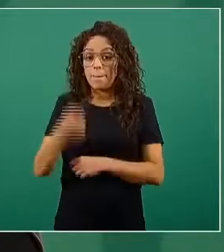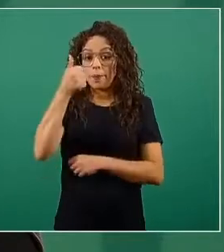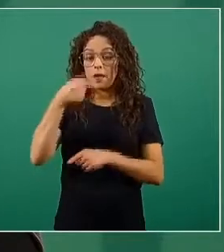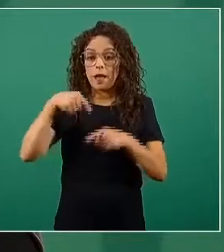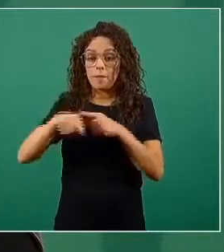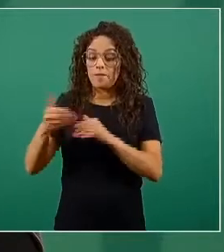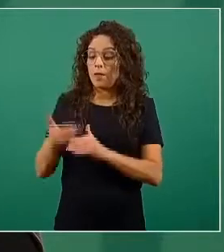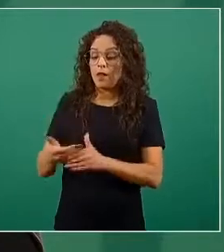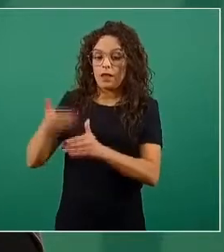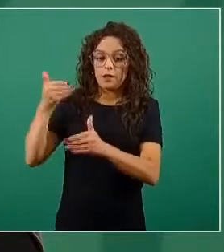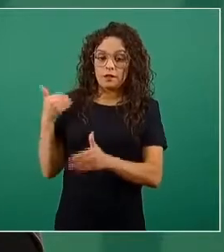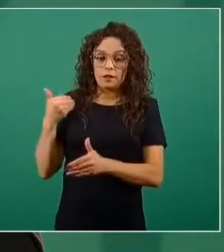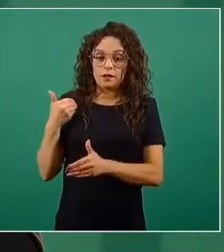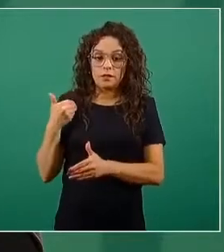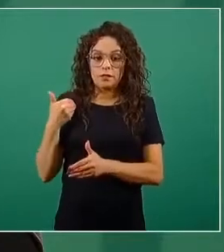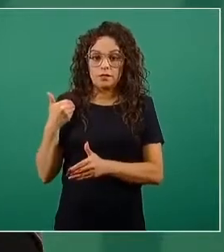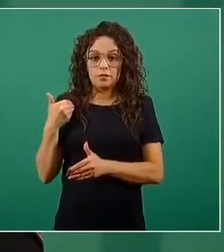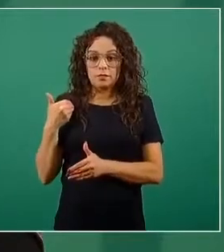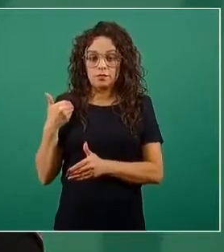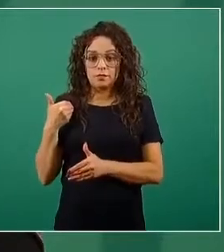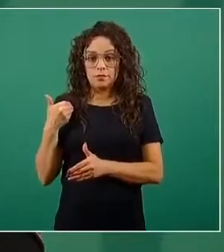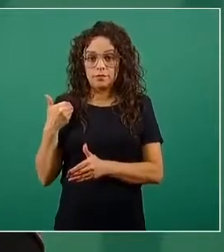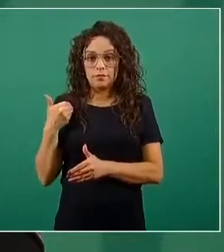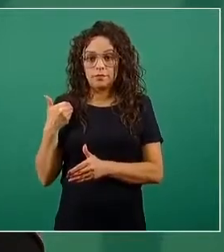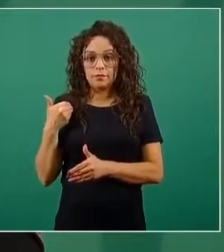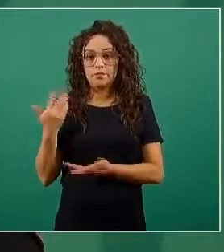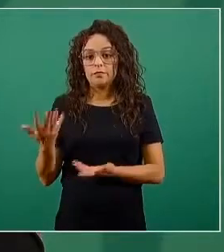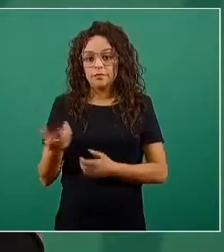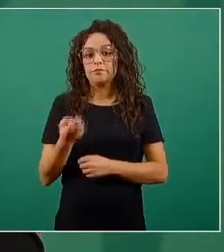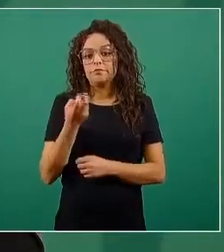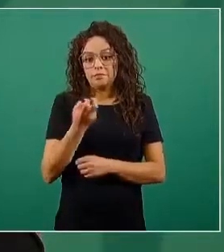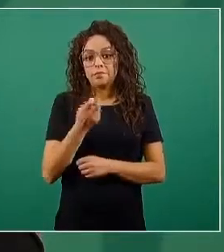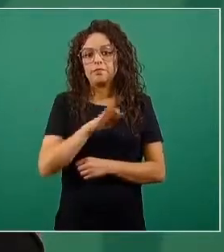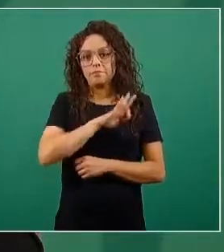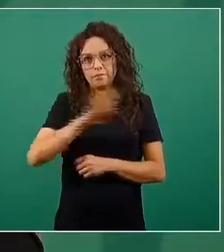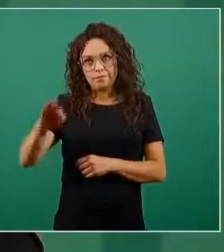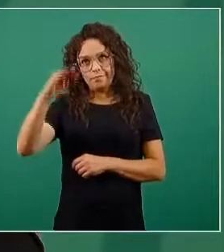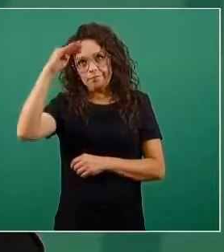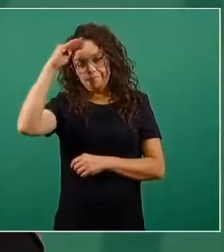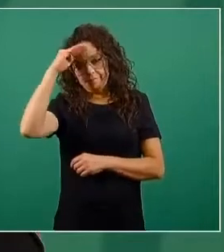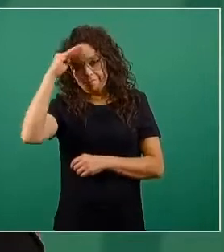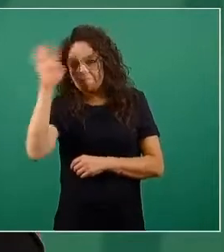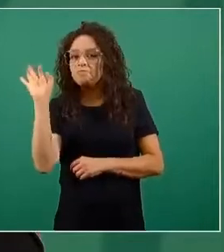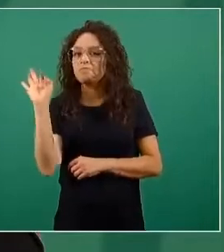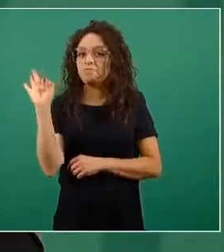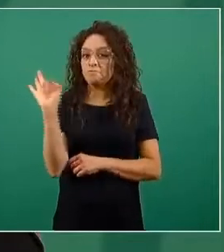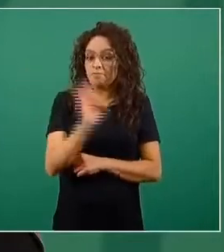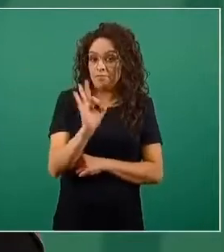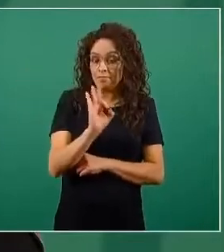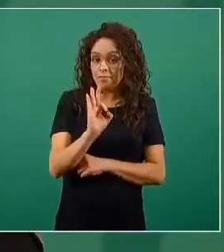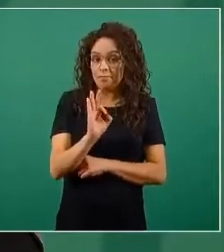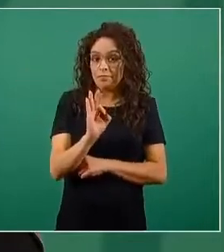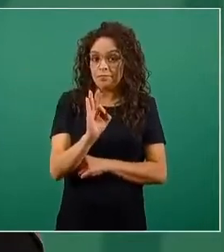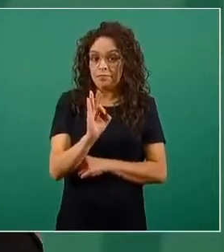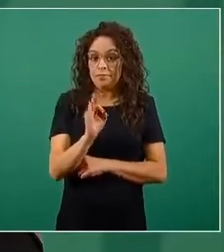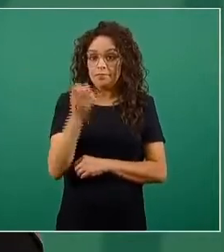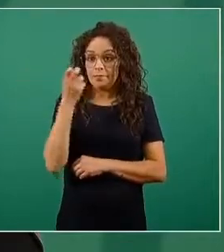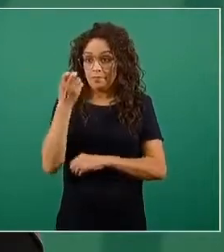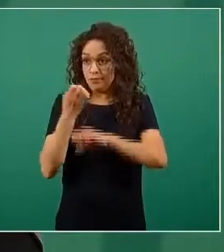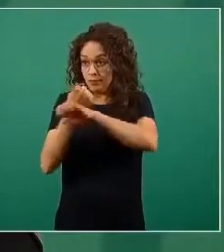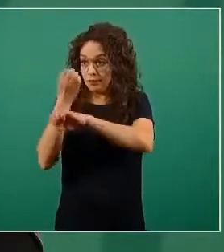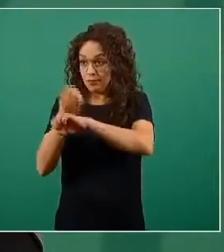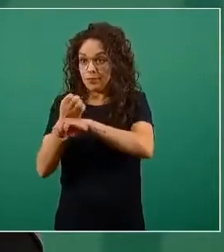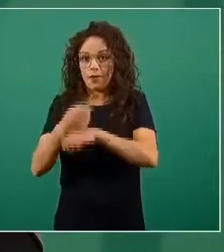la vacunación en esta primera línea, y obviamente podríamos pensar que serían una de las primeras entidades federativas candidatas